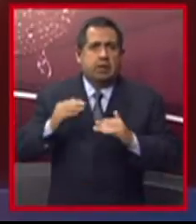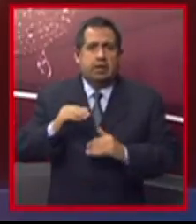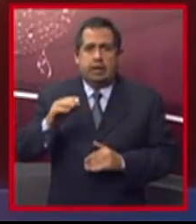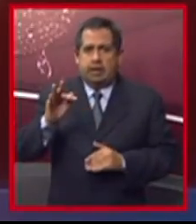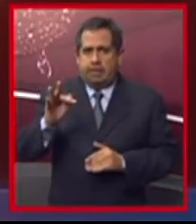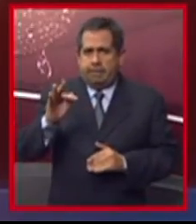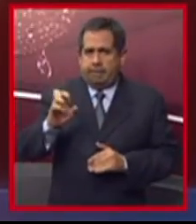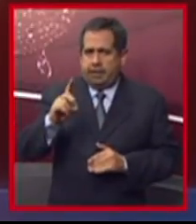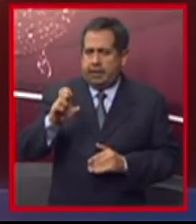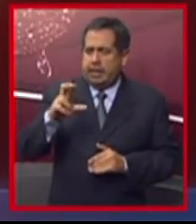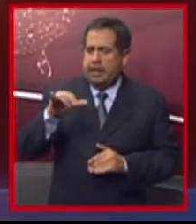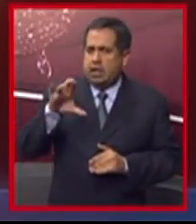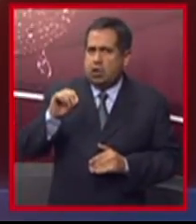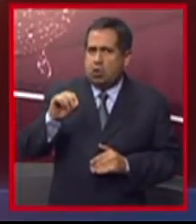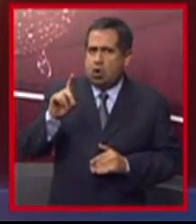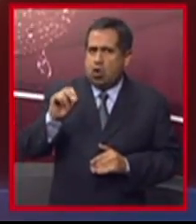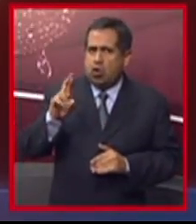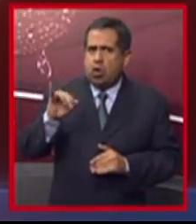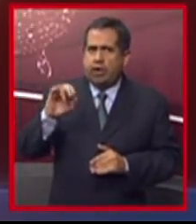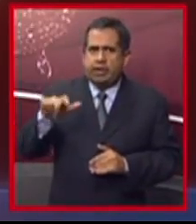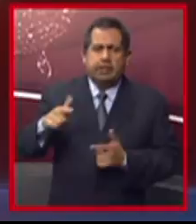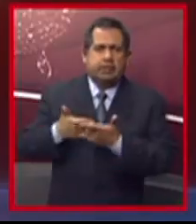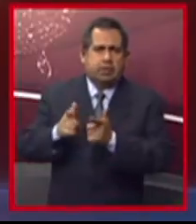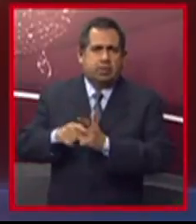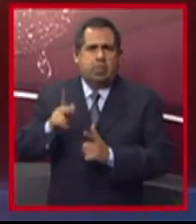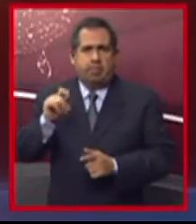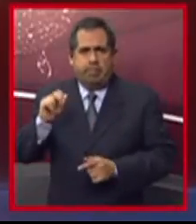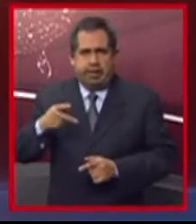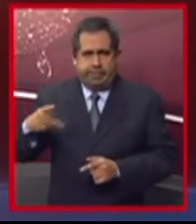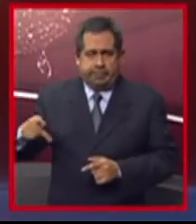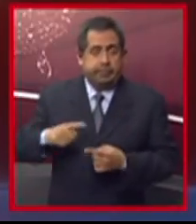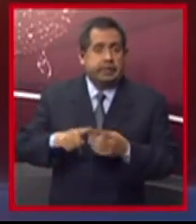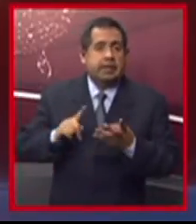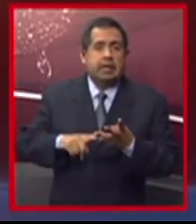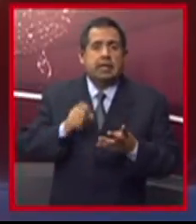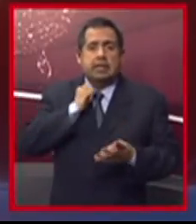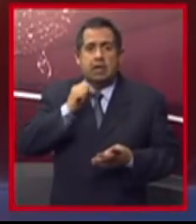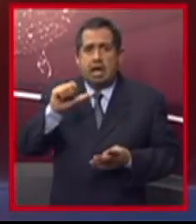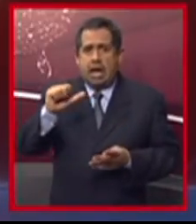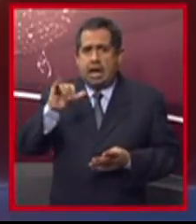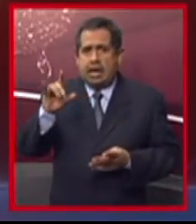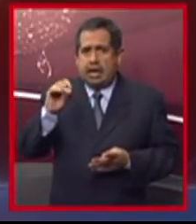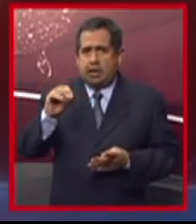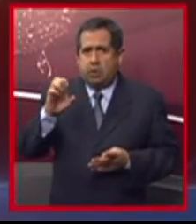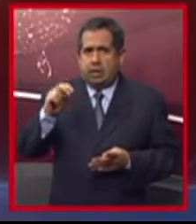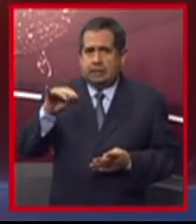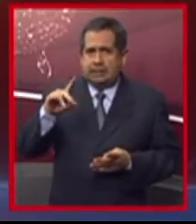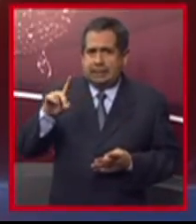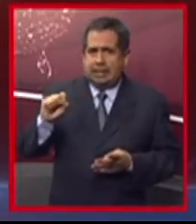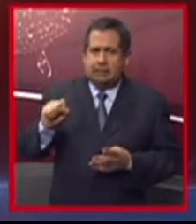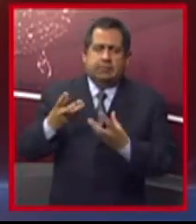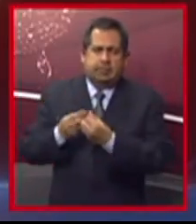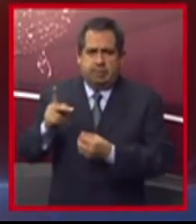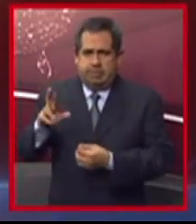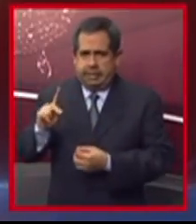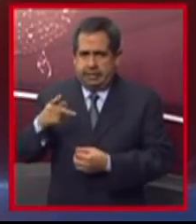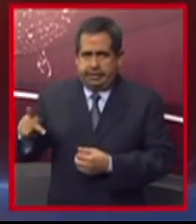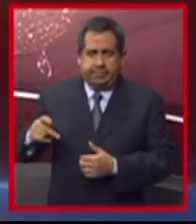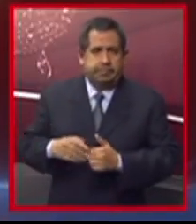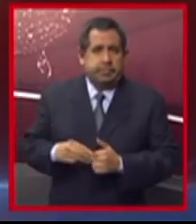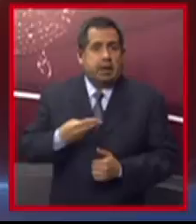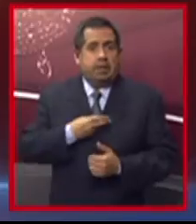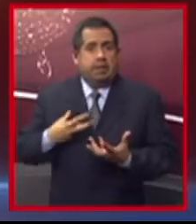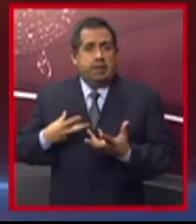Federico Dorin Cázar, diputado del PAN. Y el senador Alejandro Encinas Rodríguez del PRD.